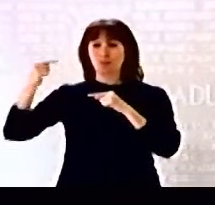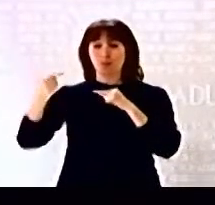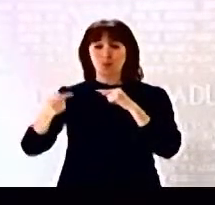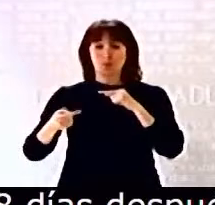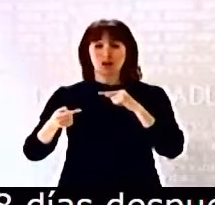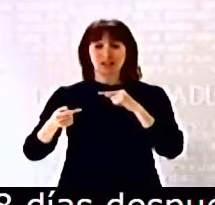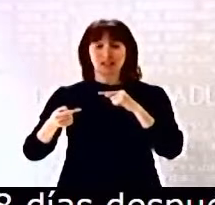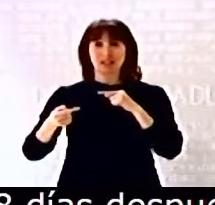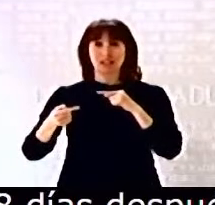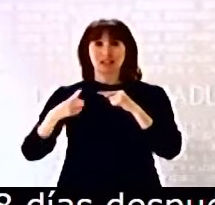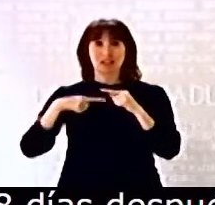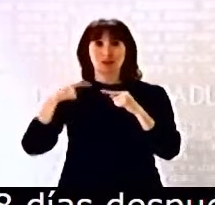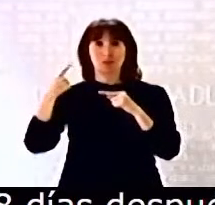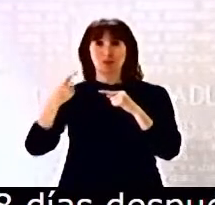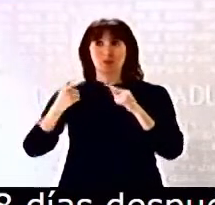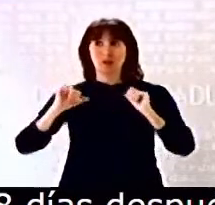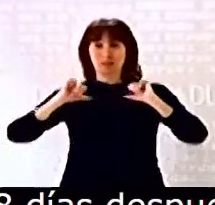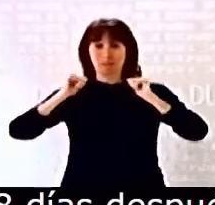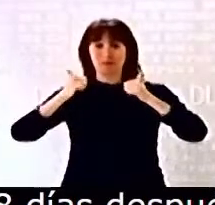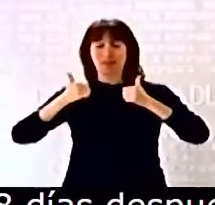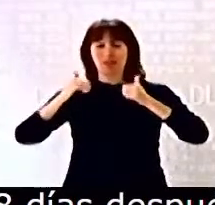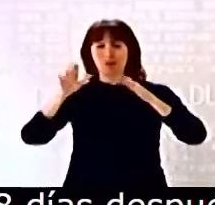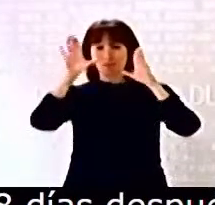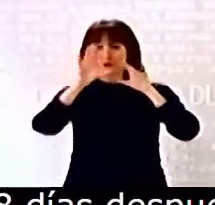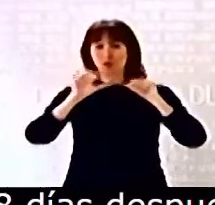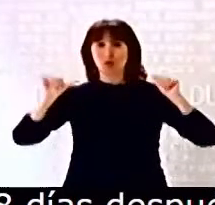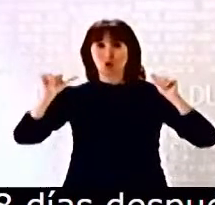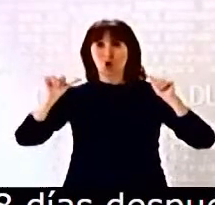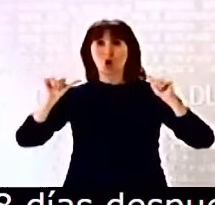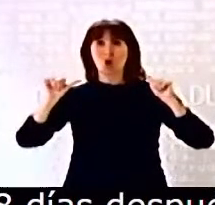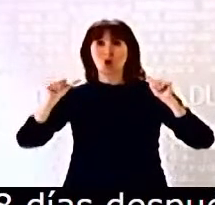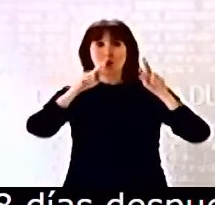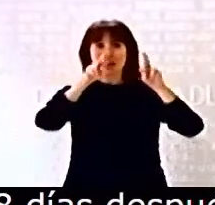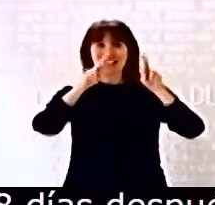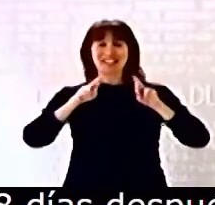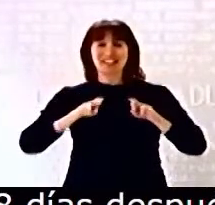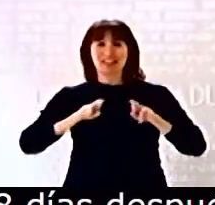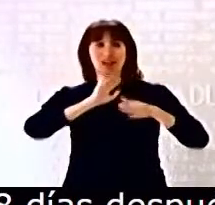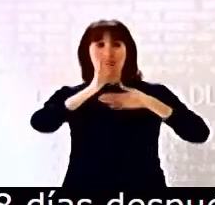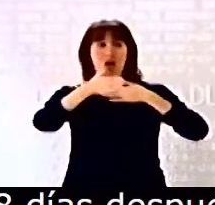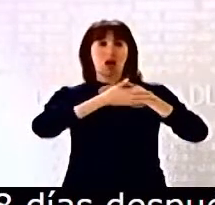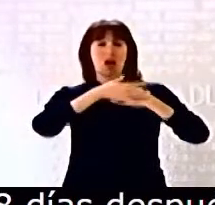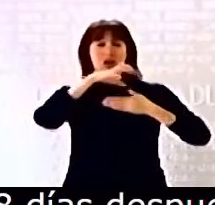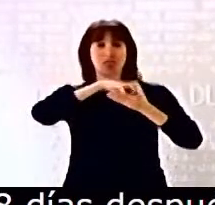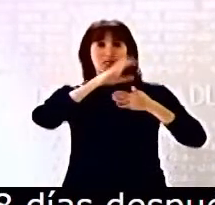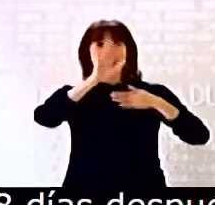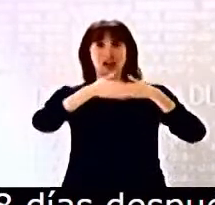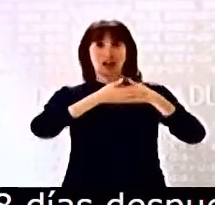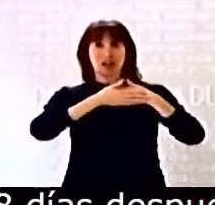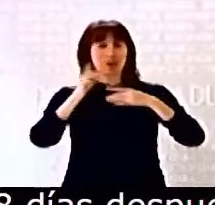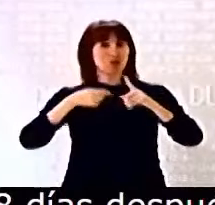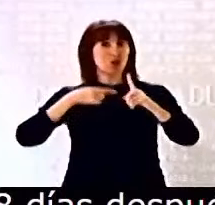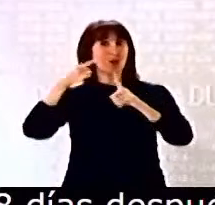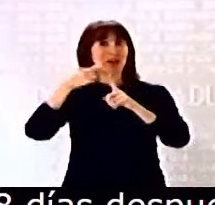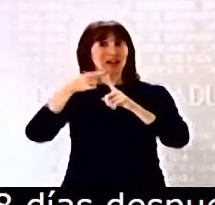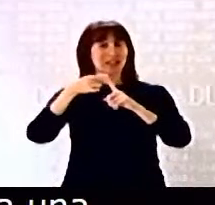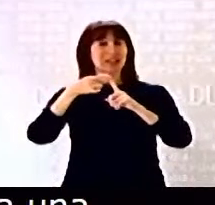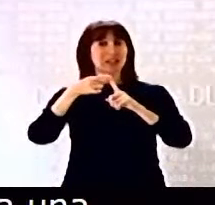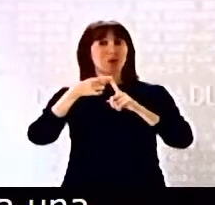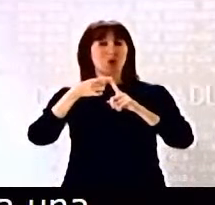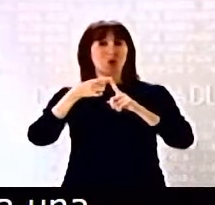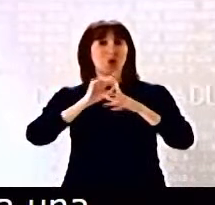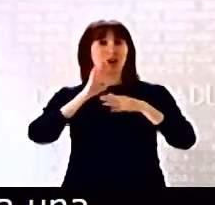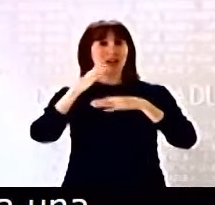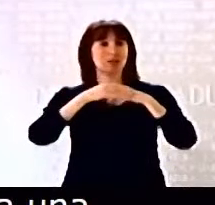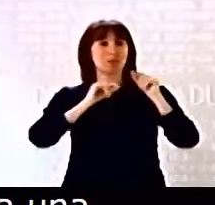que se iniciara un protocolo de blindaje en residencias para iniciar una vacunación segura, ayer conozcamos